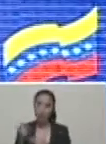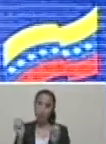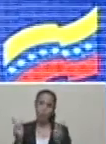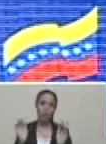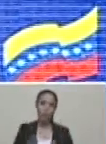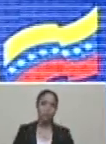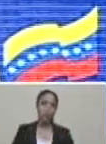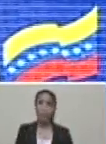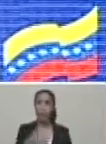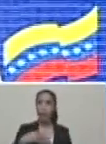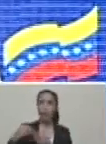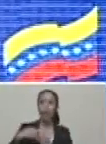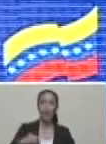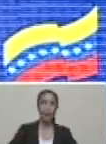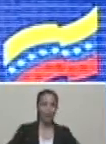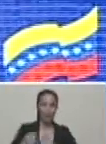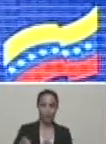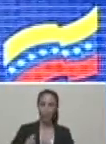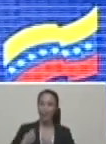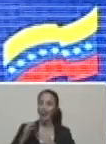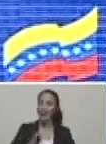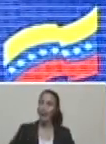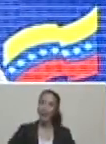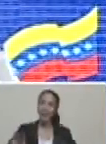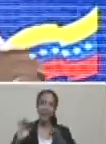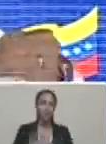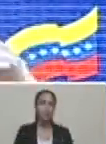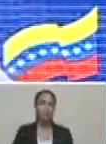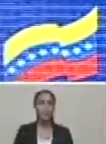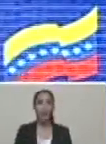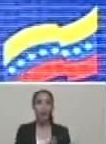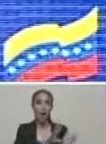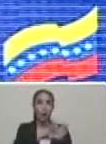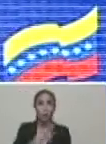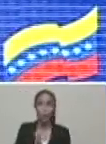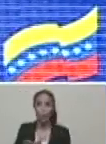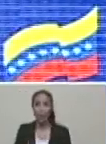un dólar, no tienen que sacar un dólar de sus cuentas.